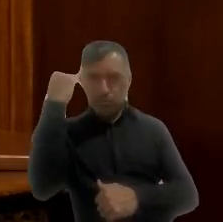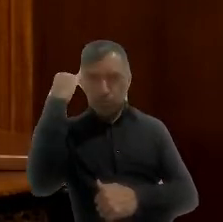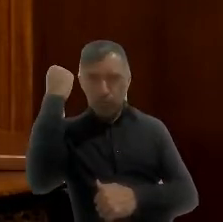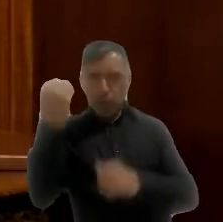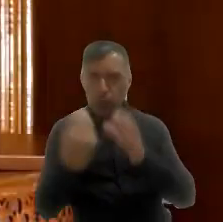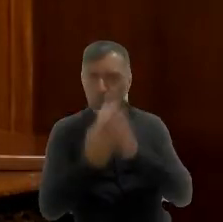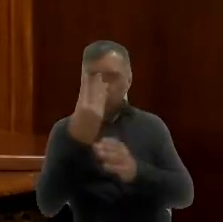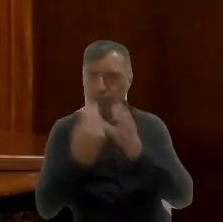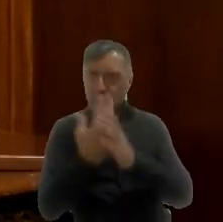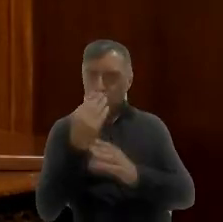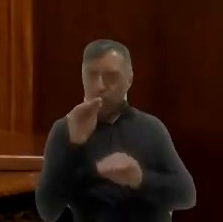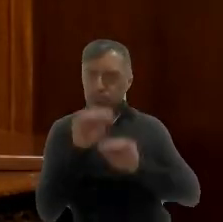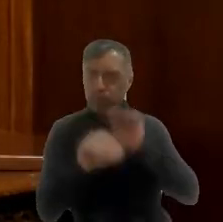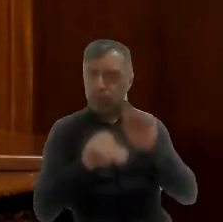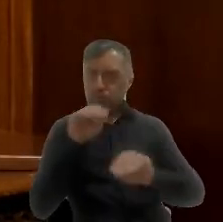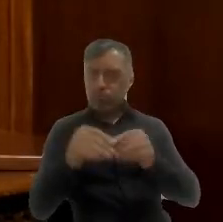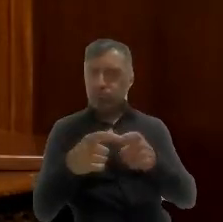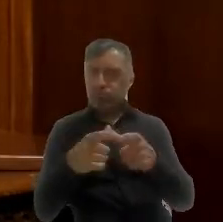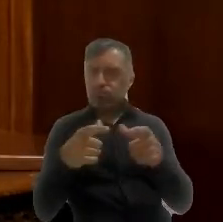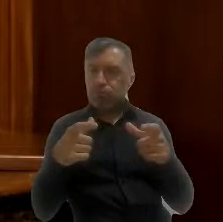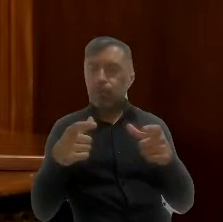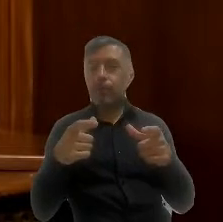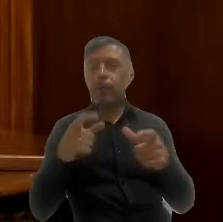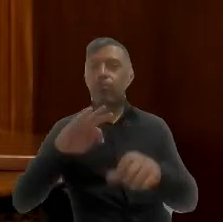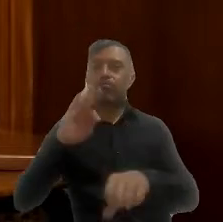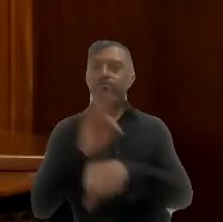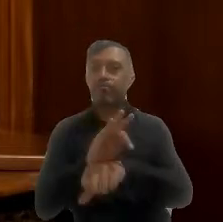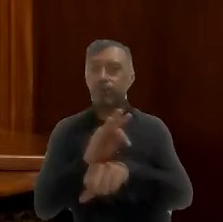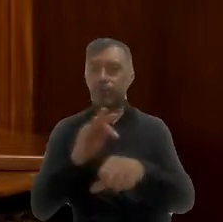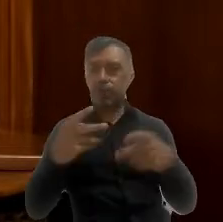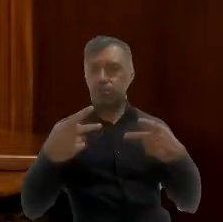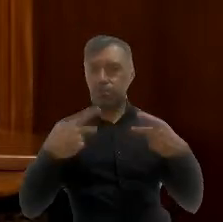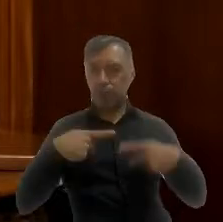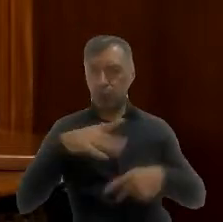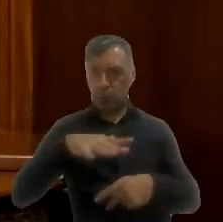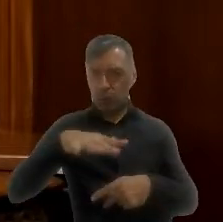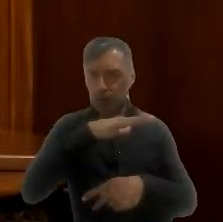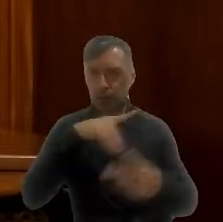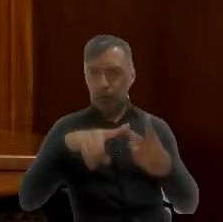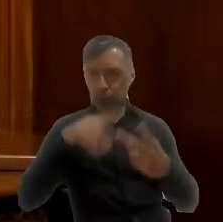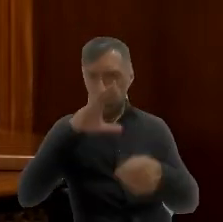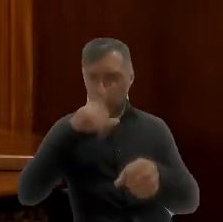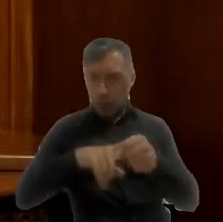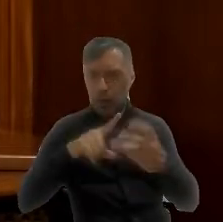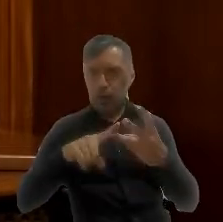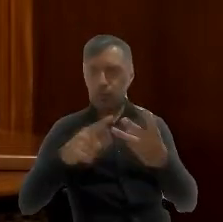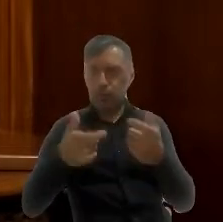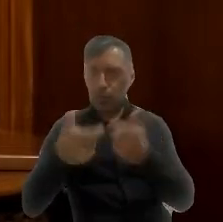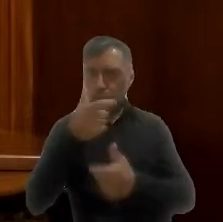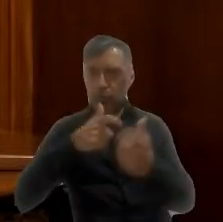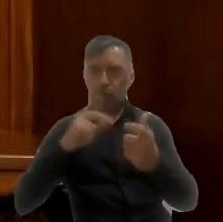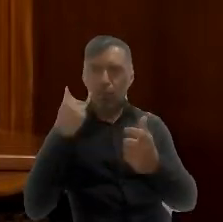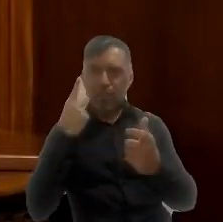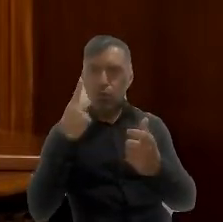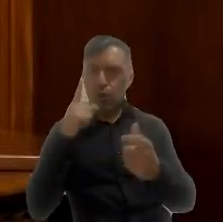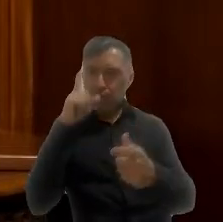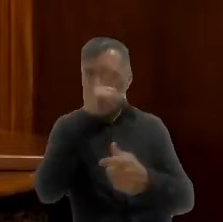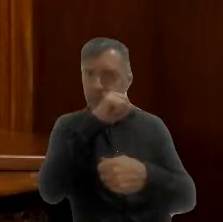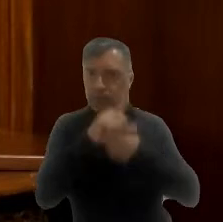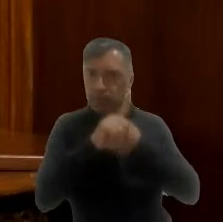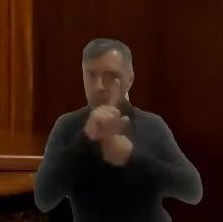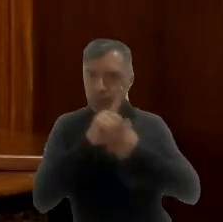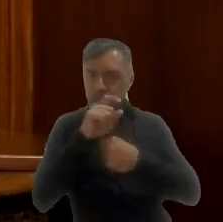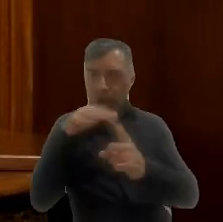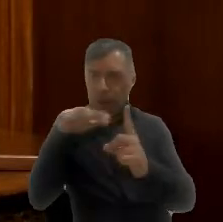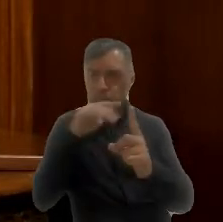dé respuesta a los retos sociales, culturales, económicos y políticos en el entorno